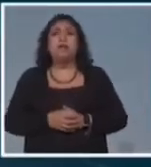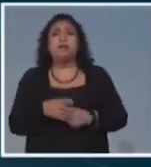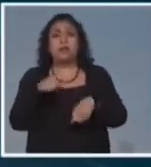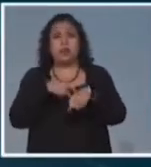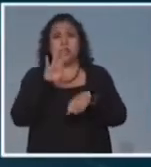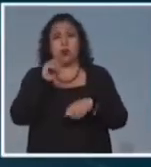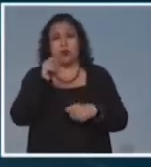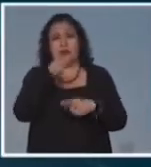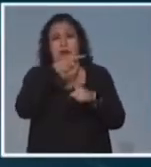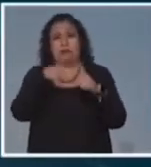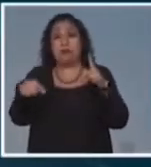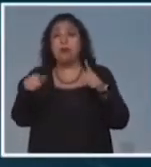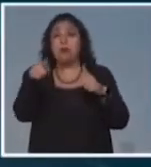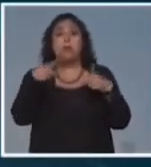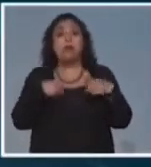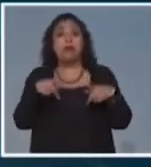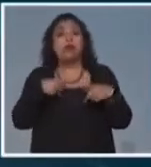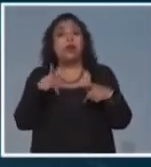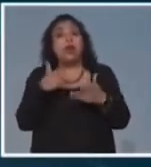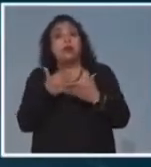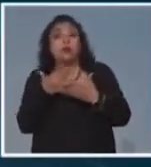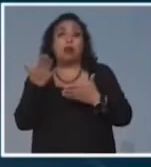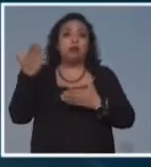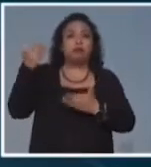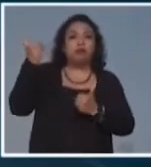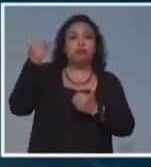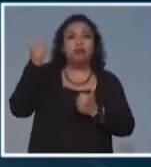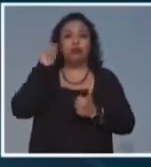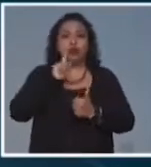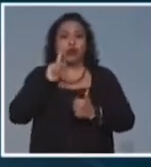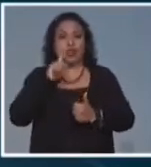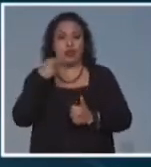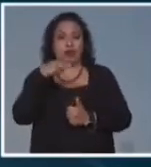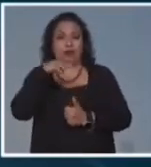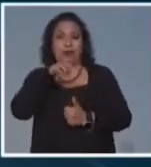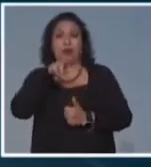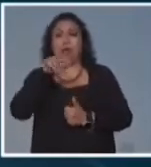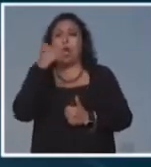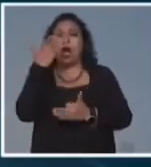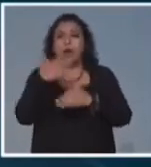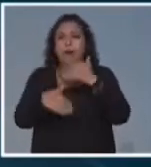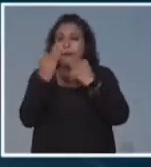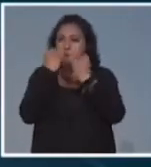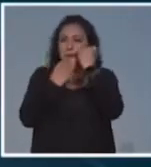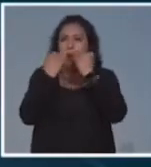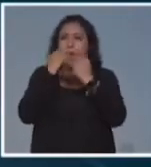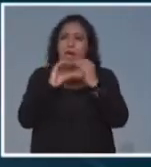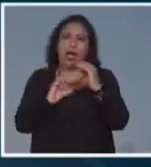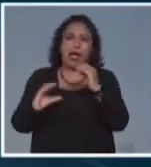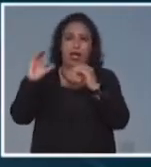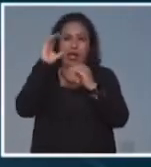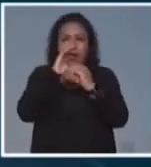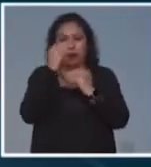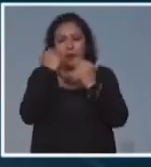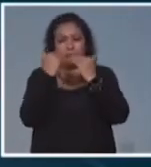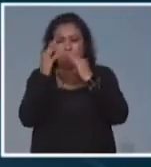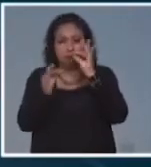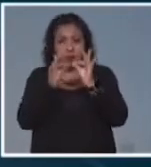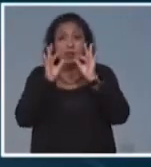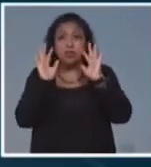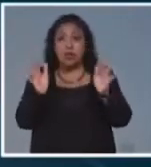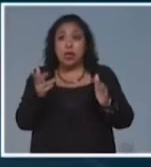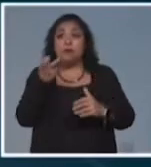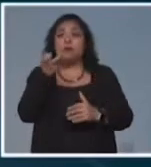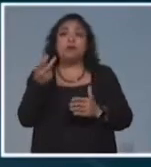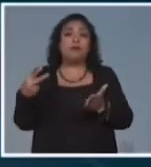A las 9:30, el público ya esperaba la bailaora. María terminaba de maquillarse en el piso de arriba. La ocasión,